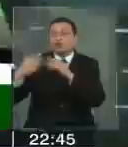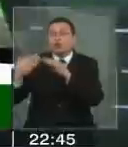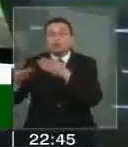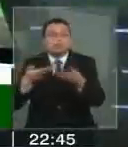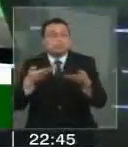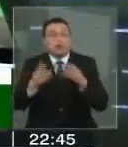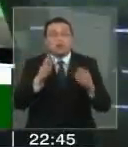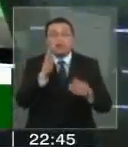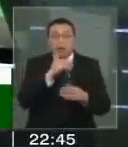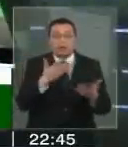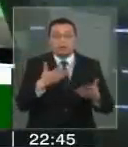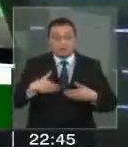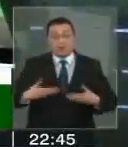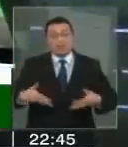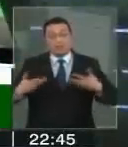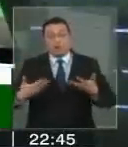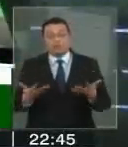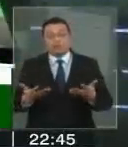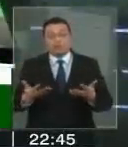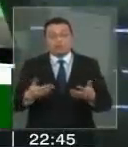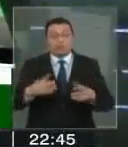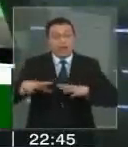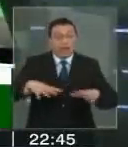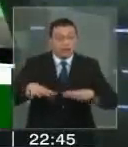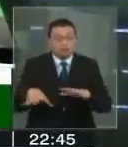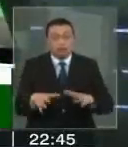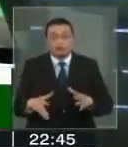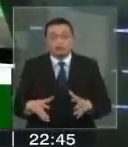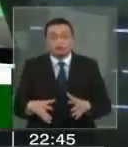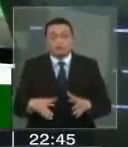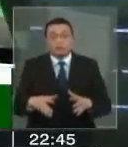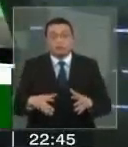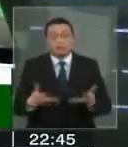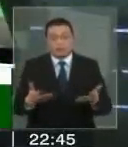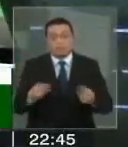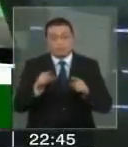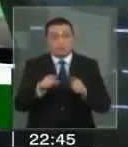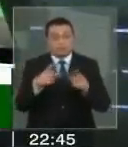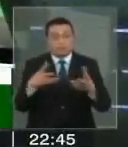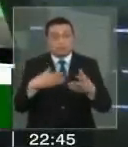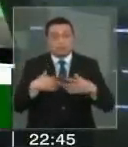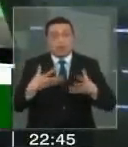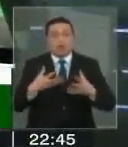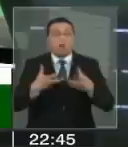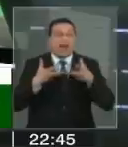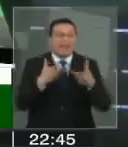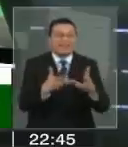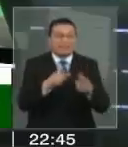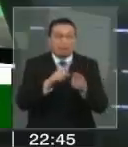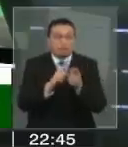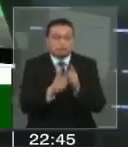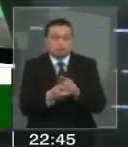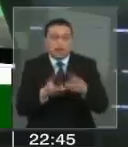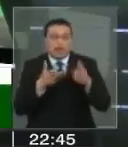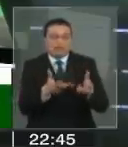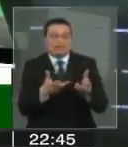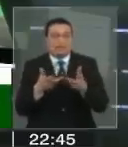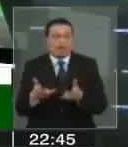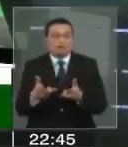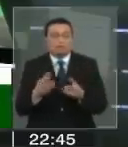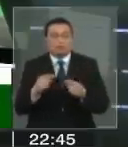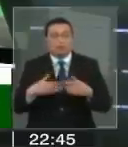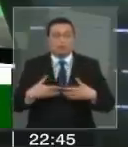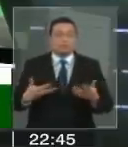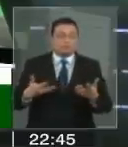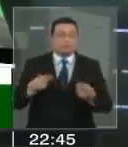tampoco. Autoestimulación, también autoagresión a veces. ¿Perdón? Conductas autogresivas, sí,